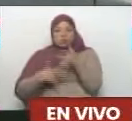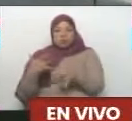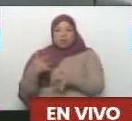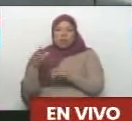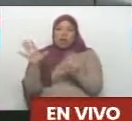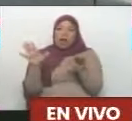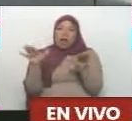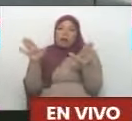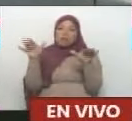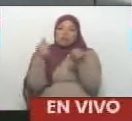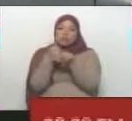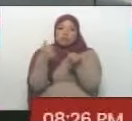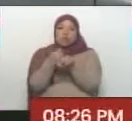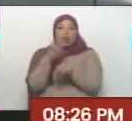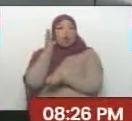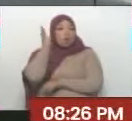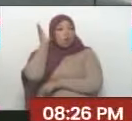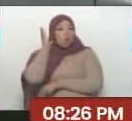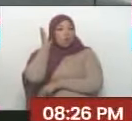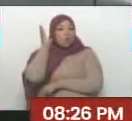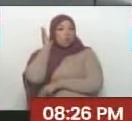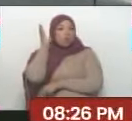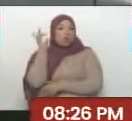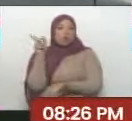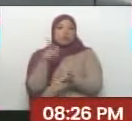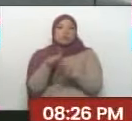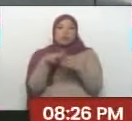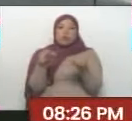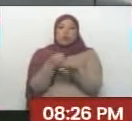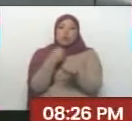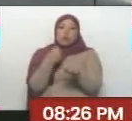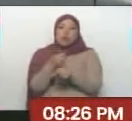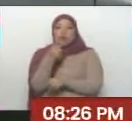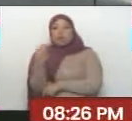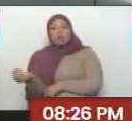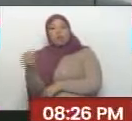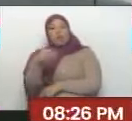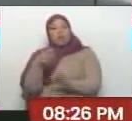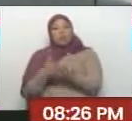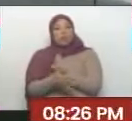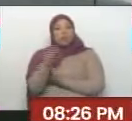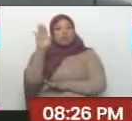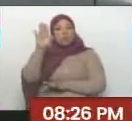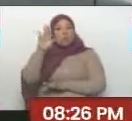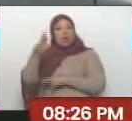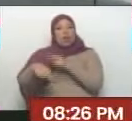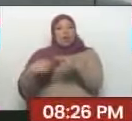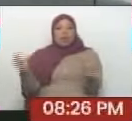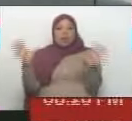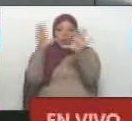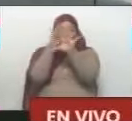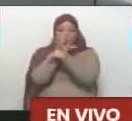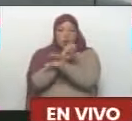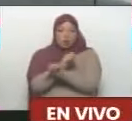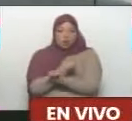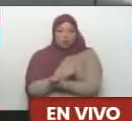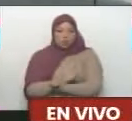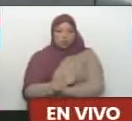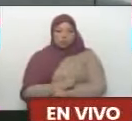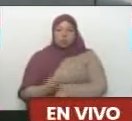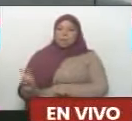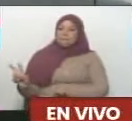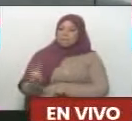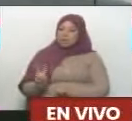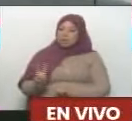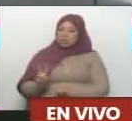alma y de la conciencia para que todo lo demás salga de la oscuridad. En